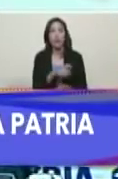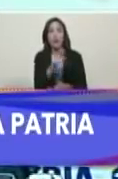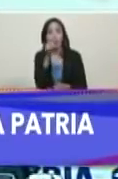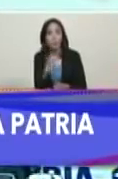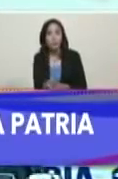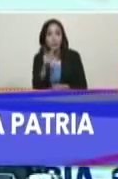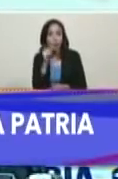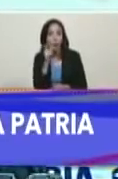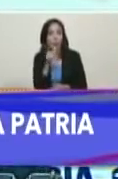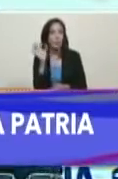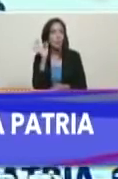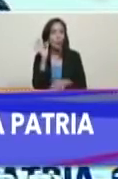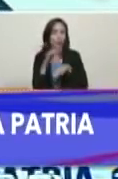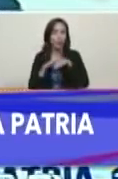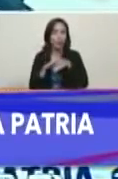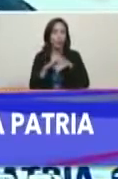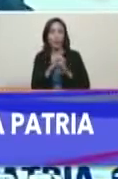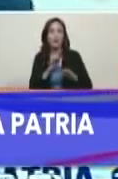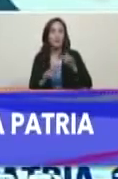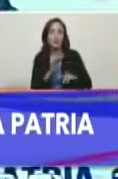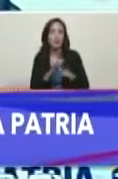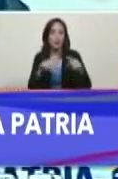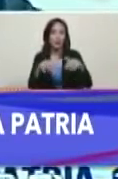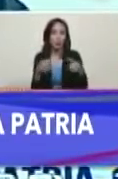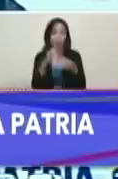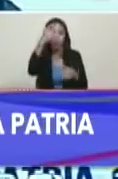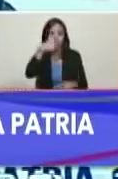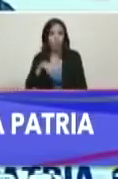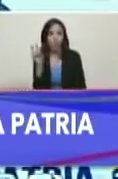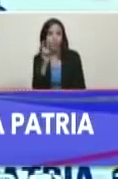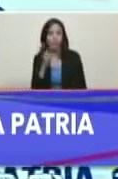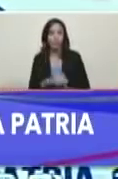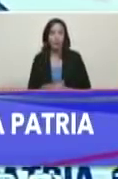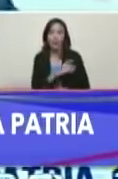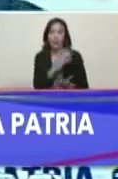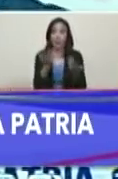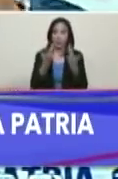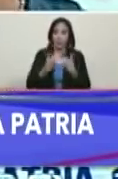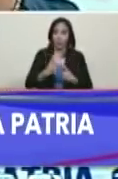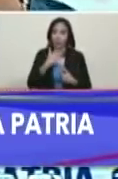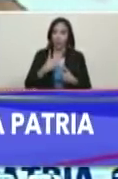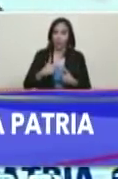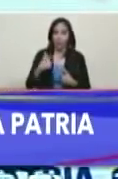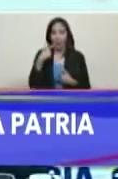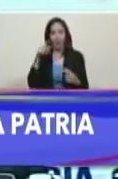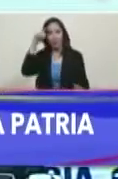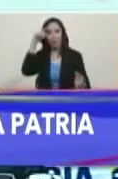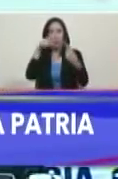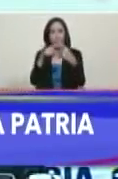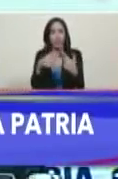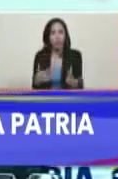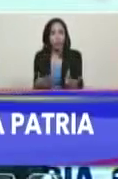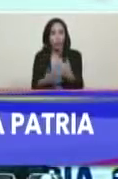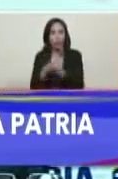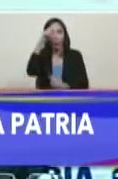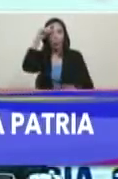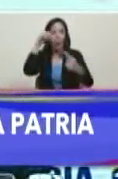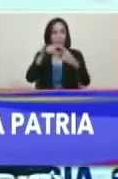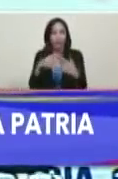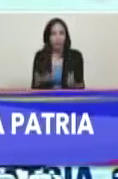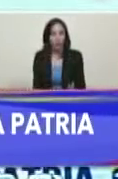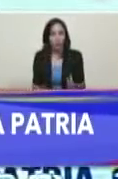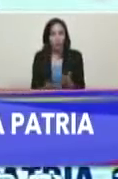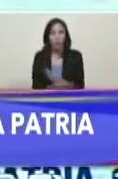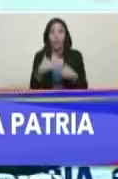del movimiento Somos Venezuela Gobierno, me diga hacia dónde apuntan